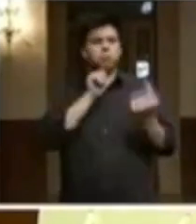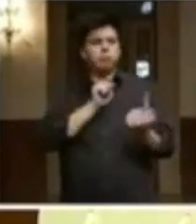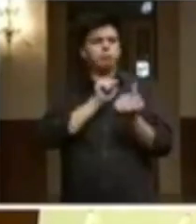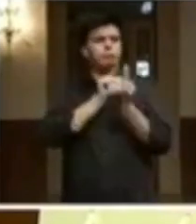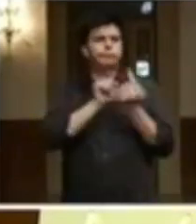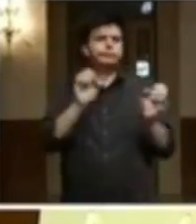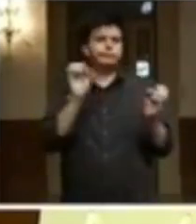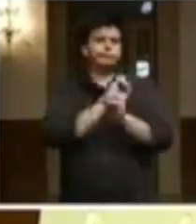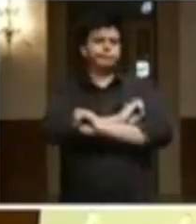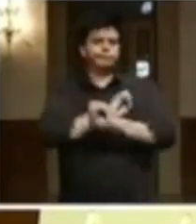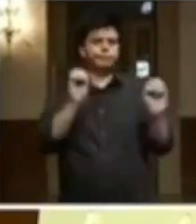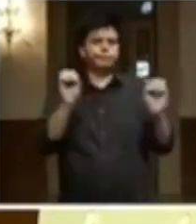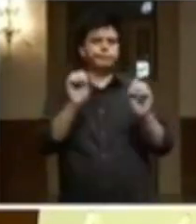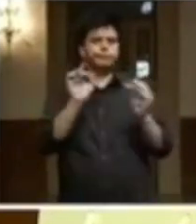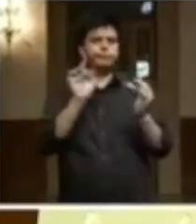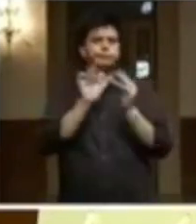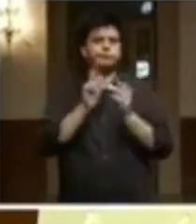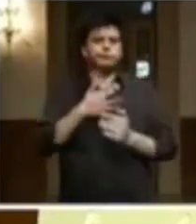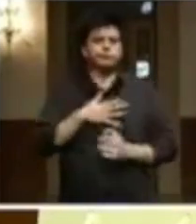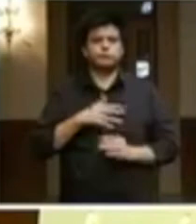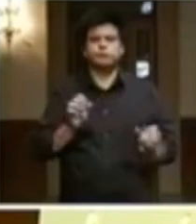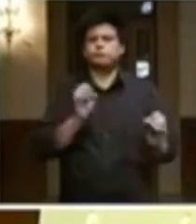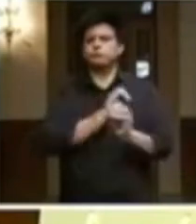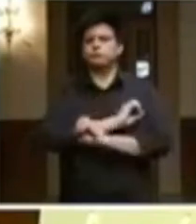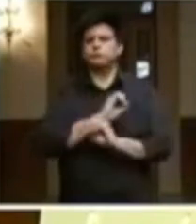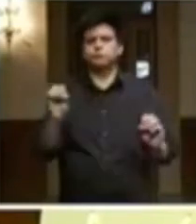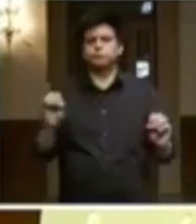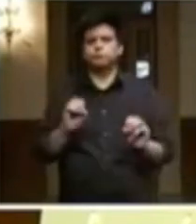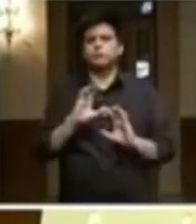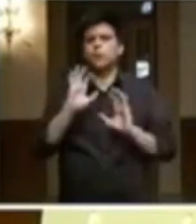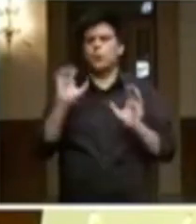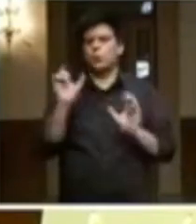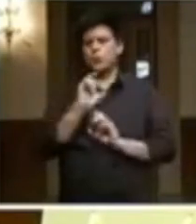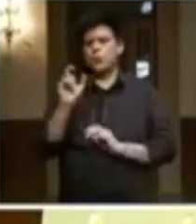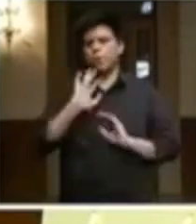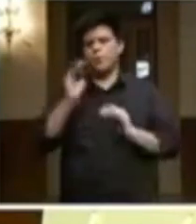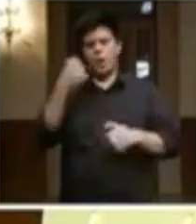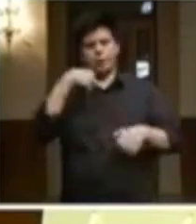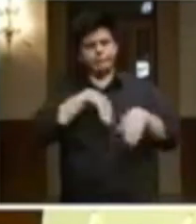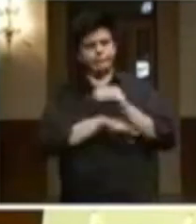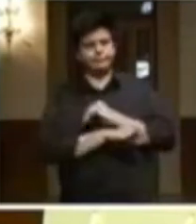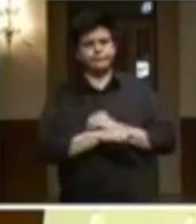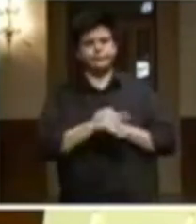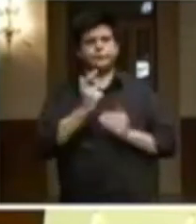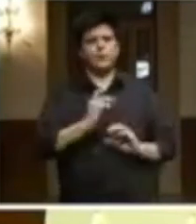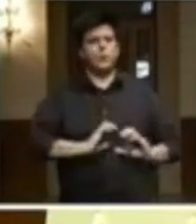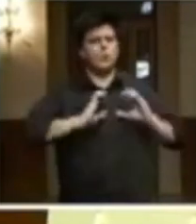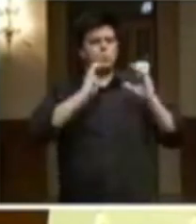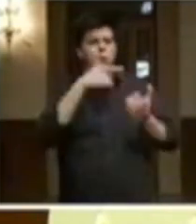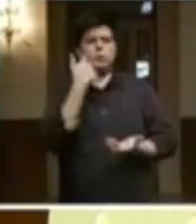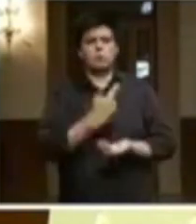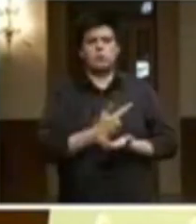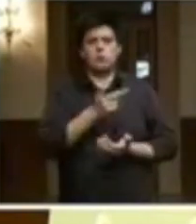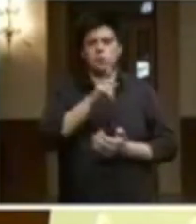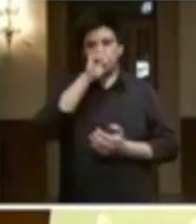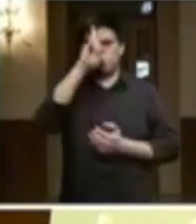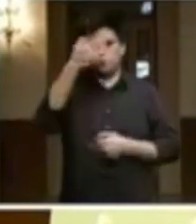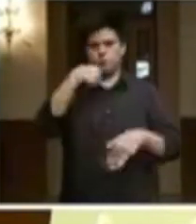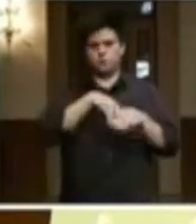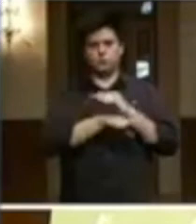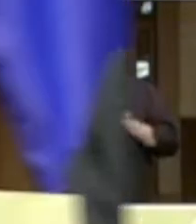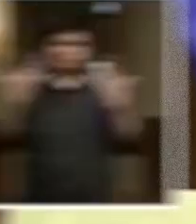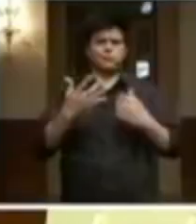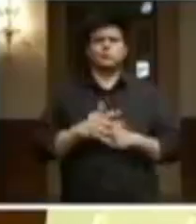ya no tuvieron contacto conmigo, ¿verdad? Una vez en terapia, ya no te permiten el acceso al familiar,